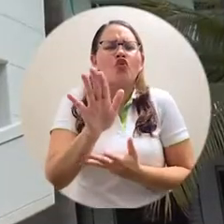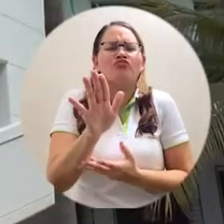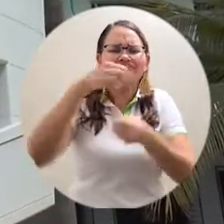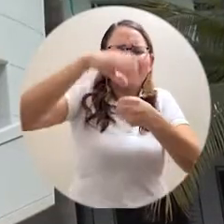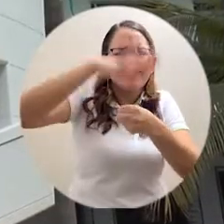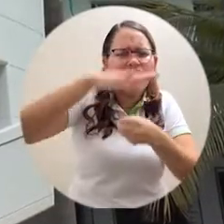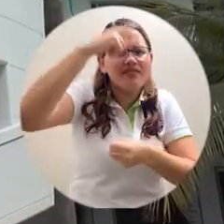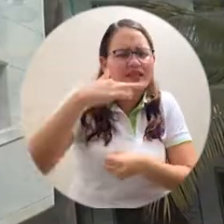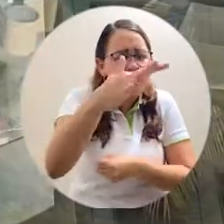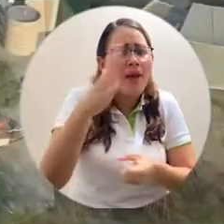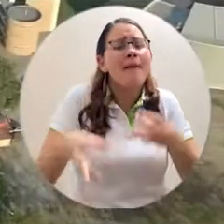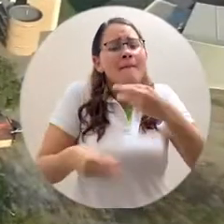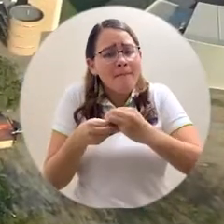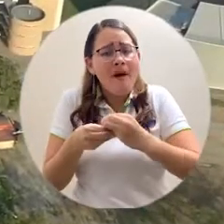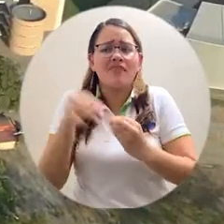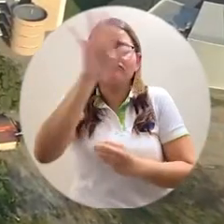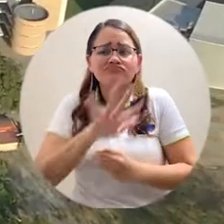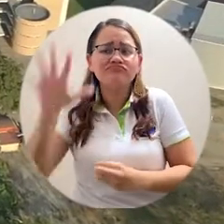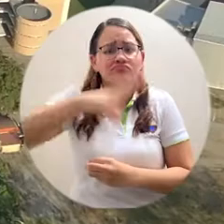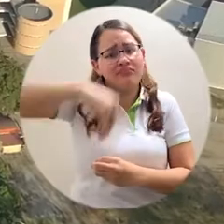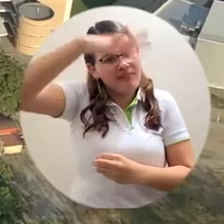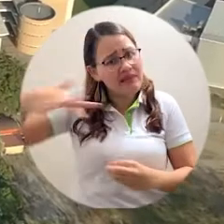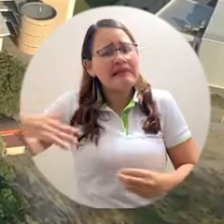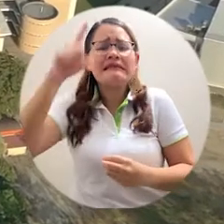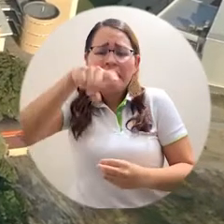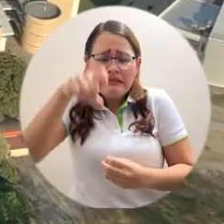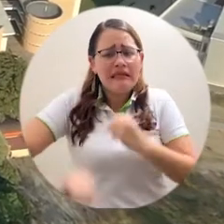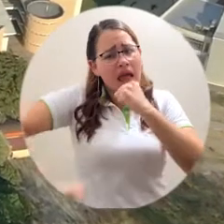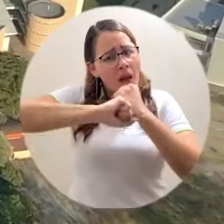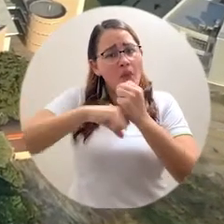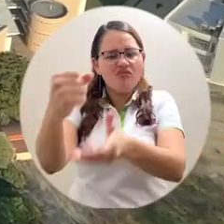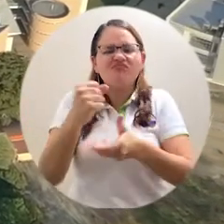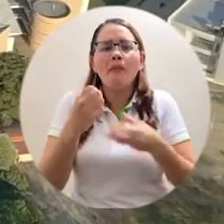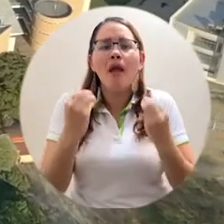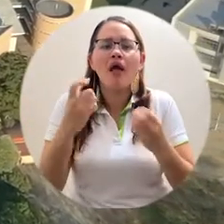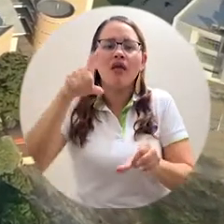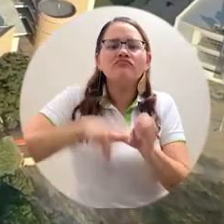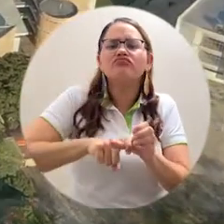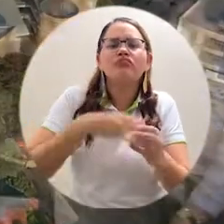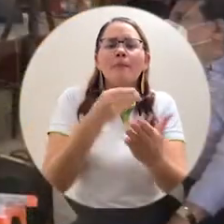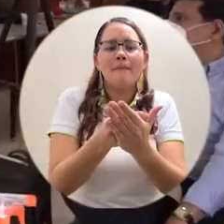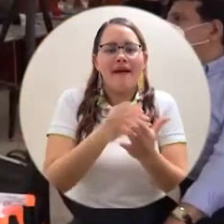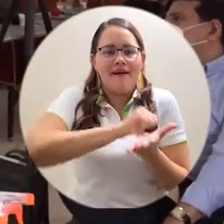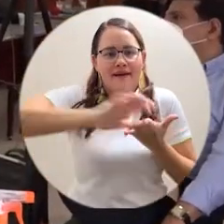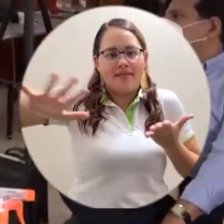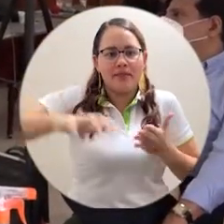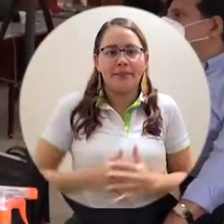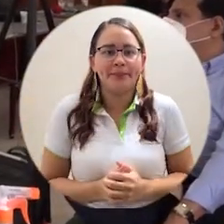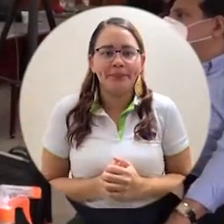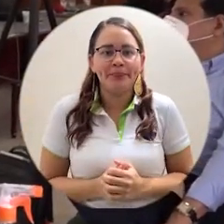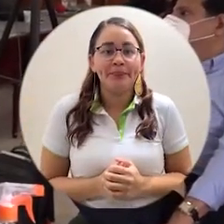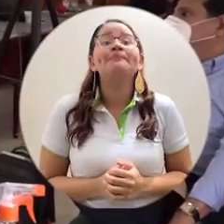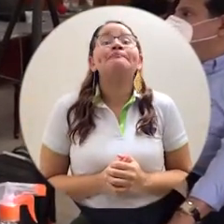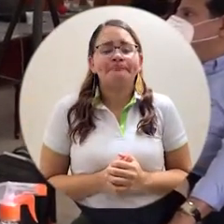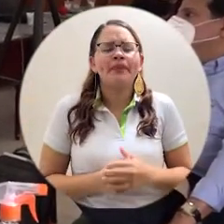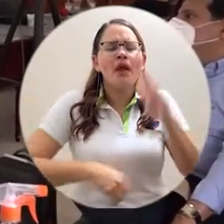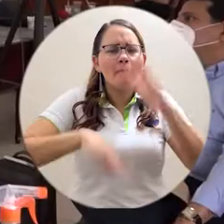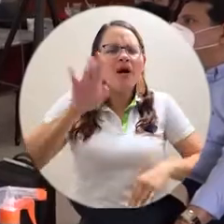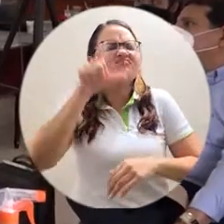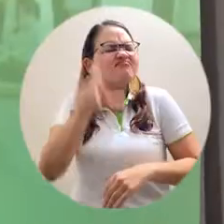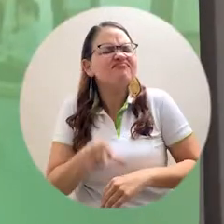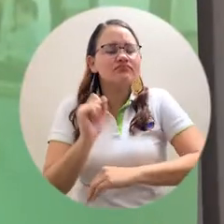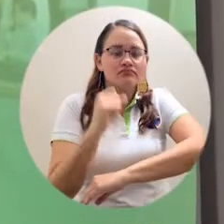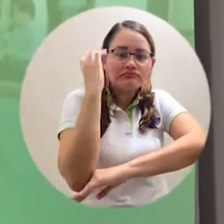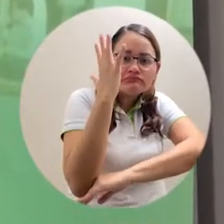aporten recursos para alcanzar la gratuidad de matrículas del periodo 2022. Durante su intervención, el rector Vera